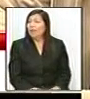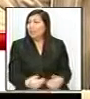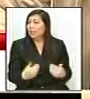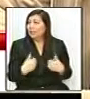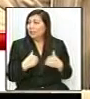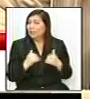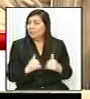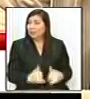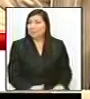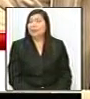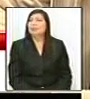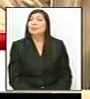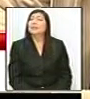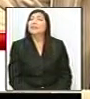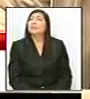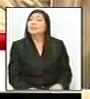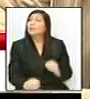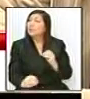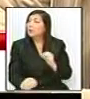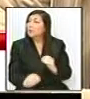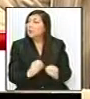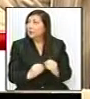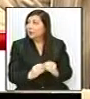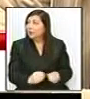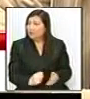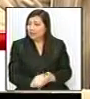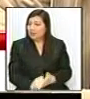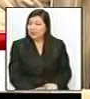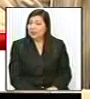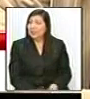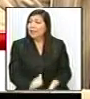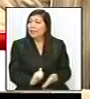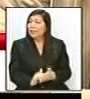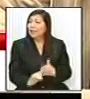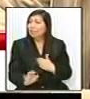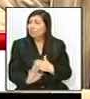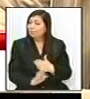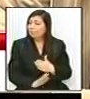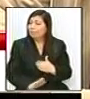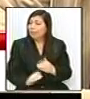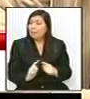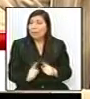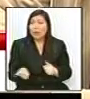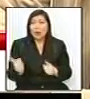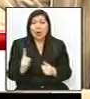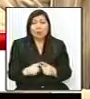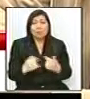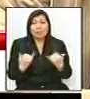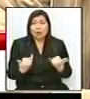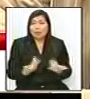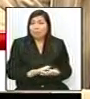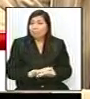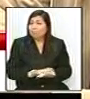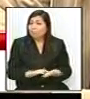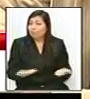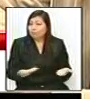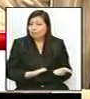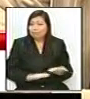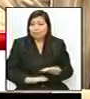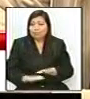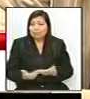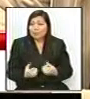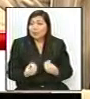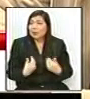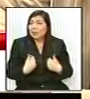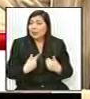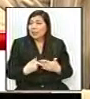dejar construido al menos lo que era saneamiento, pero hasta la fecha tampoco se han hecho las transferencias como